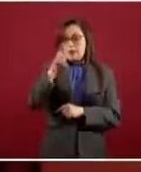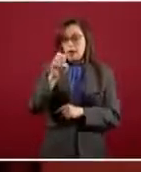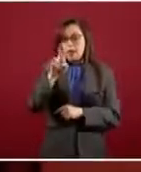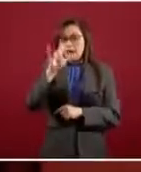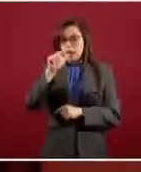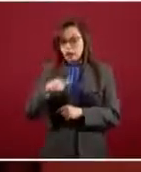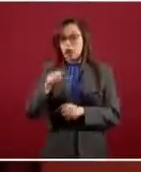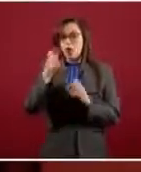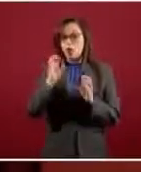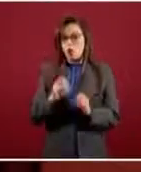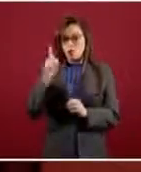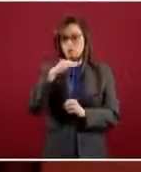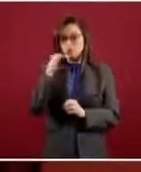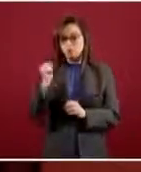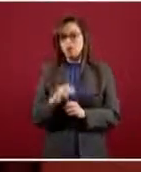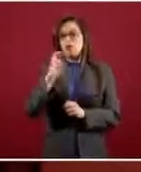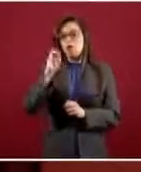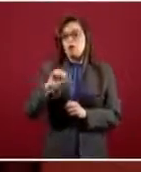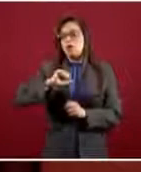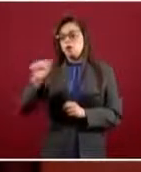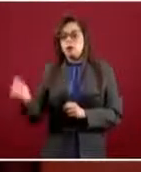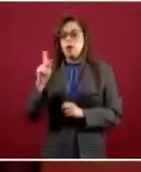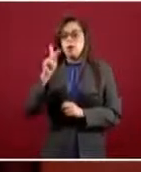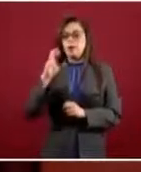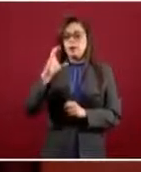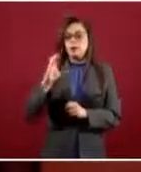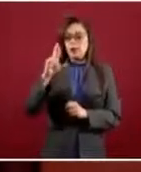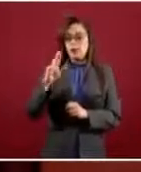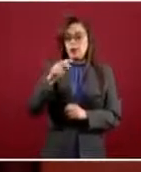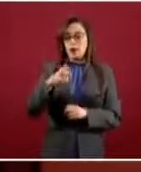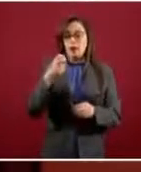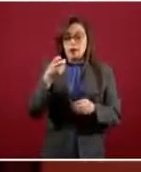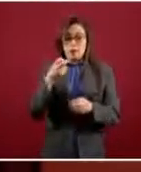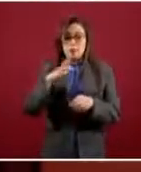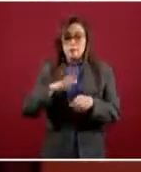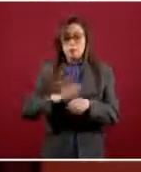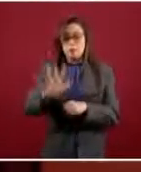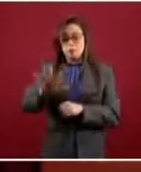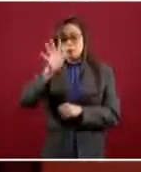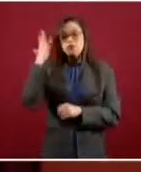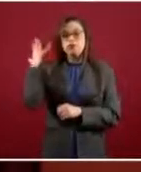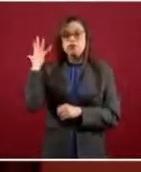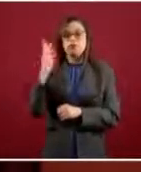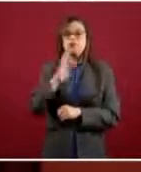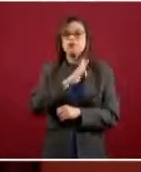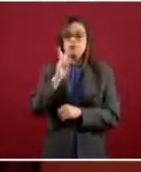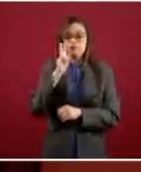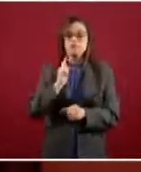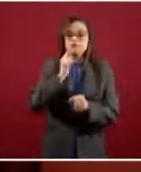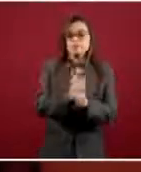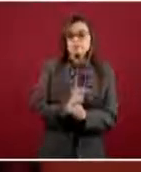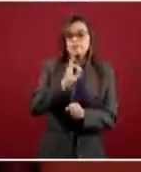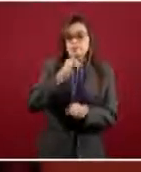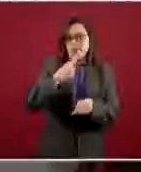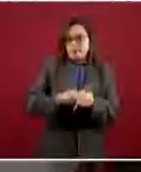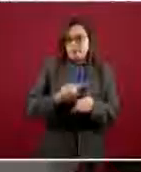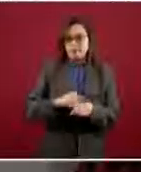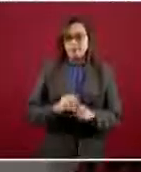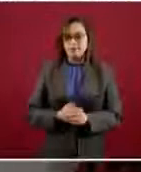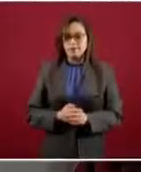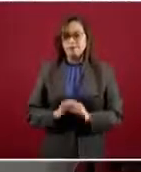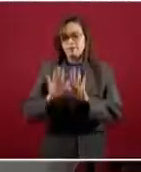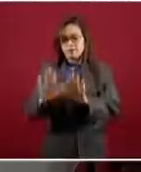una nueva técnica que también es por PCR y que puede acelerar el diagnóstico. Empecemos hablando de